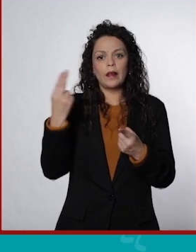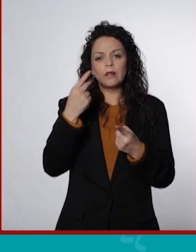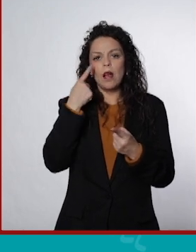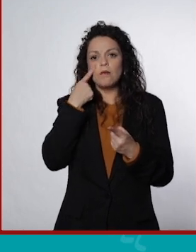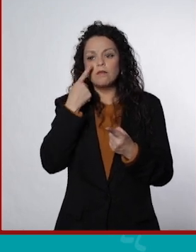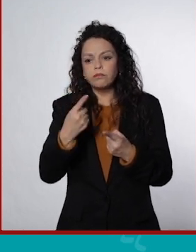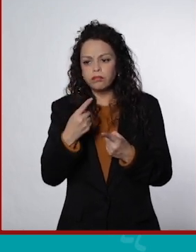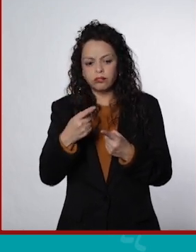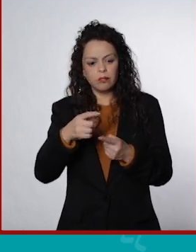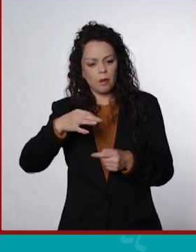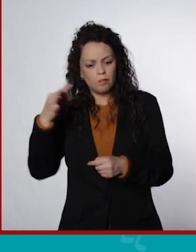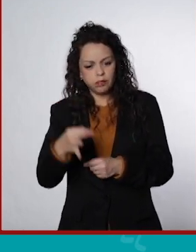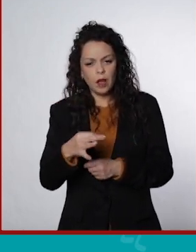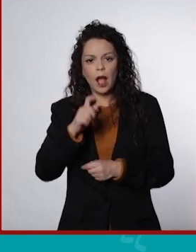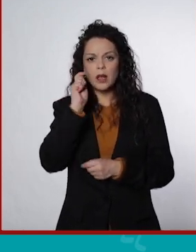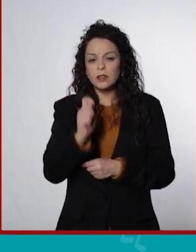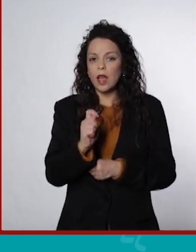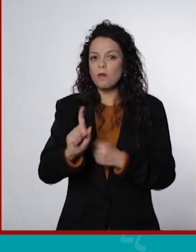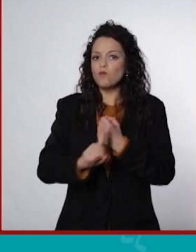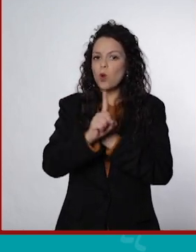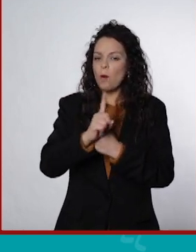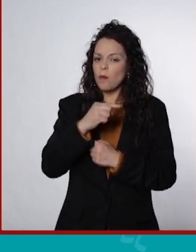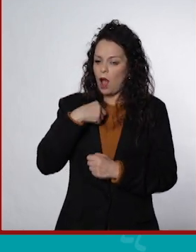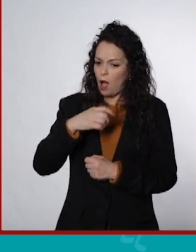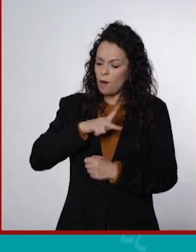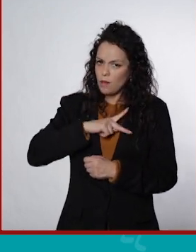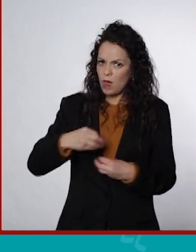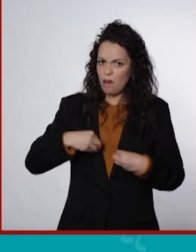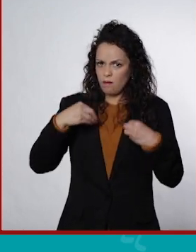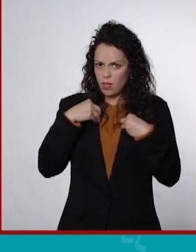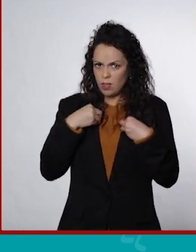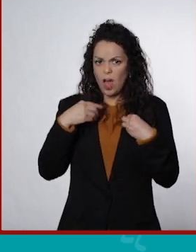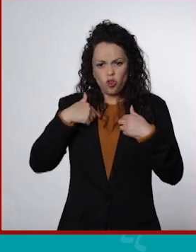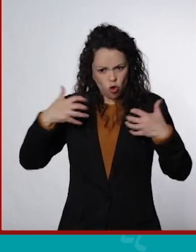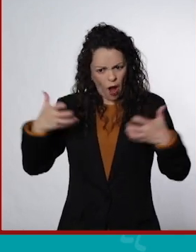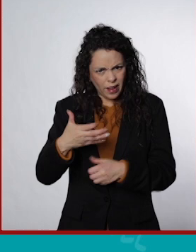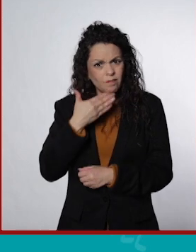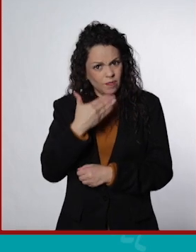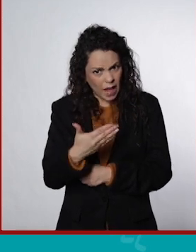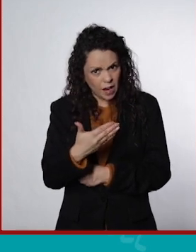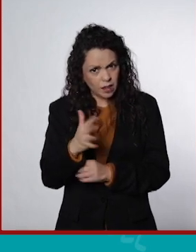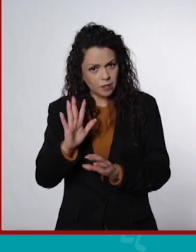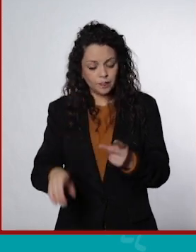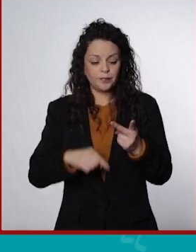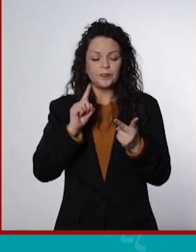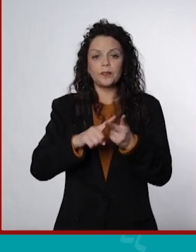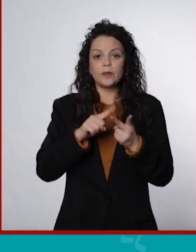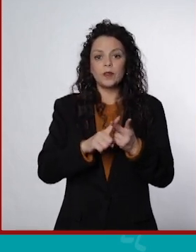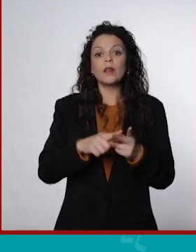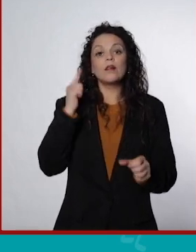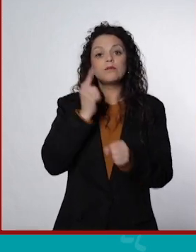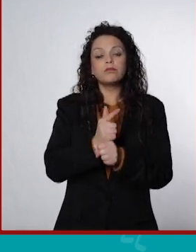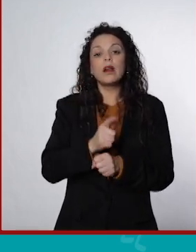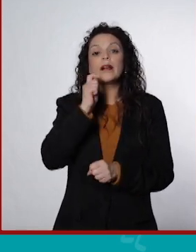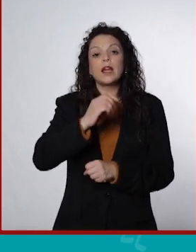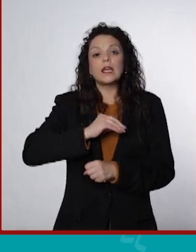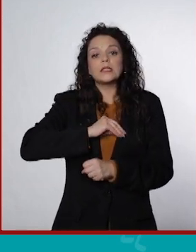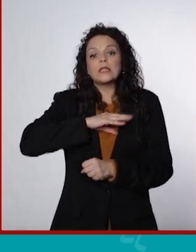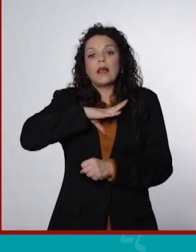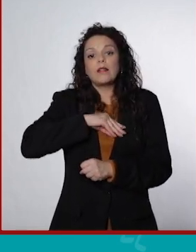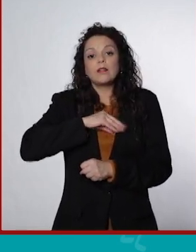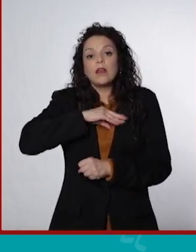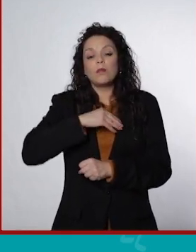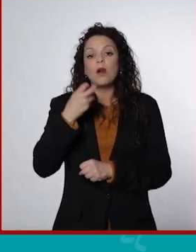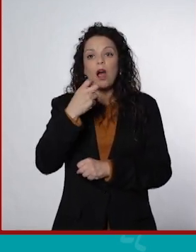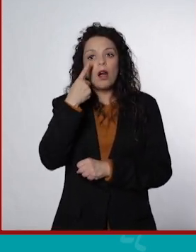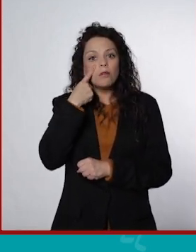están afectando nuestro bienestar. ¿Está bien lo que estoy haciendo? 2. Identificar nuestros sentimientos en relación con lo que observamos, cómo